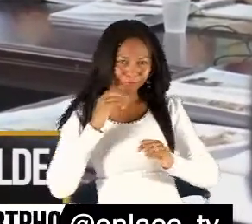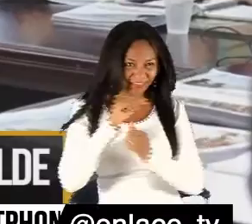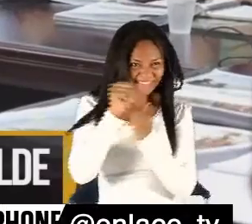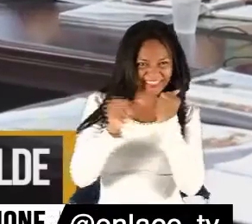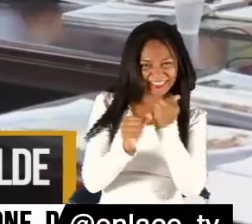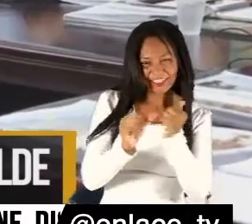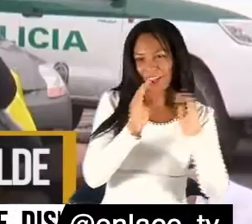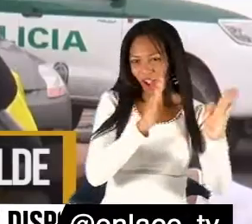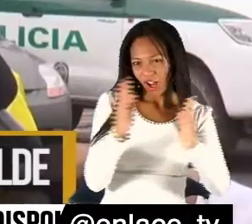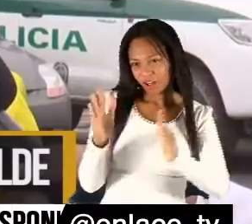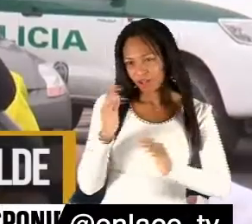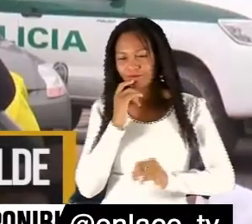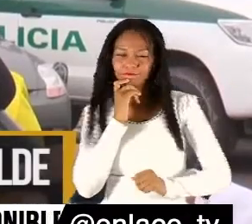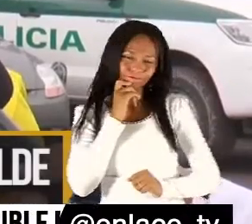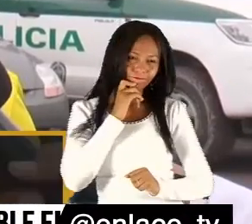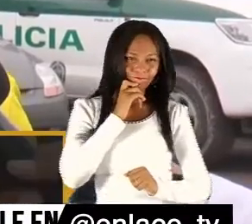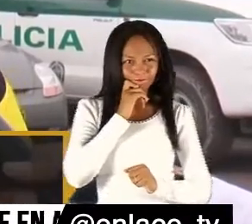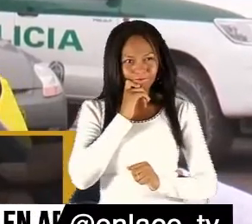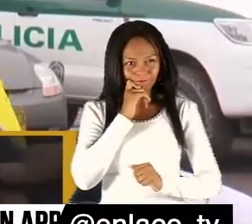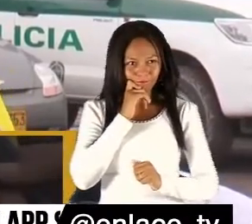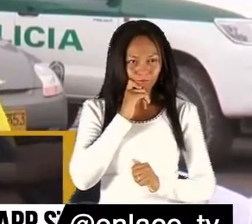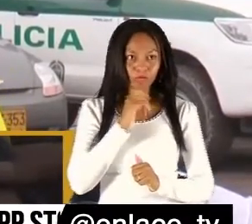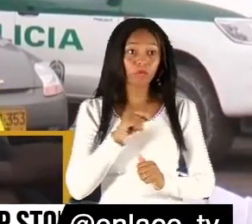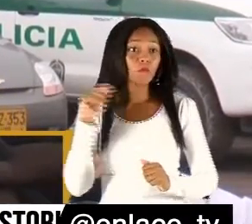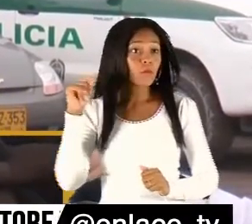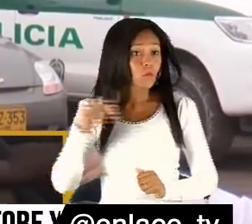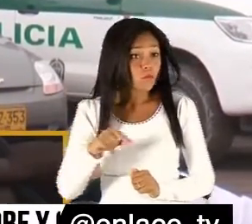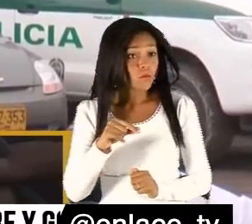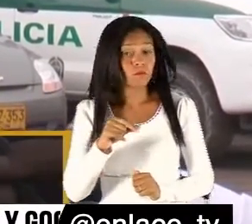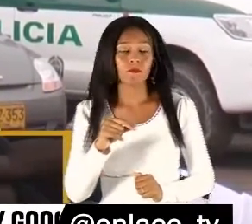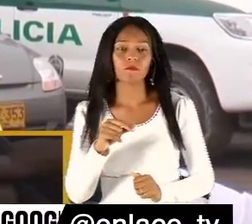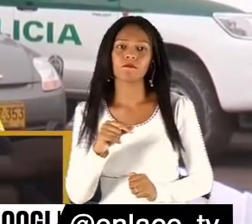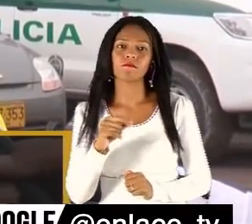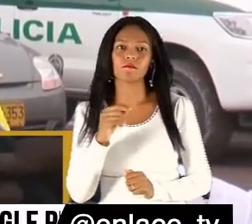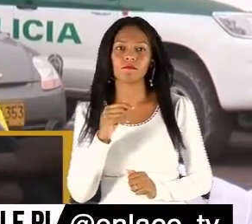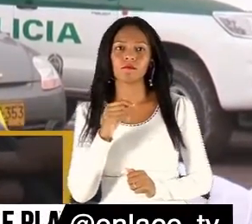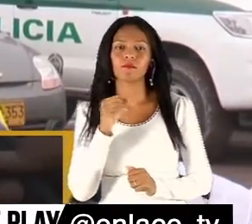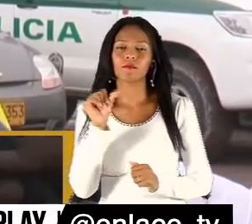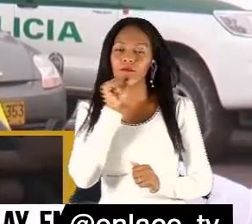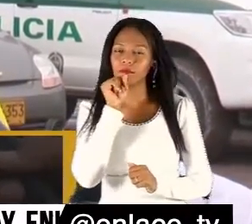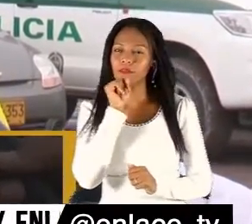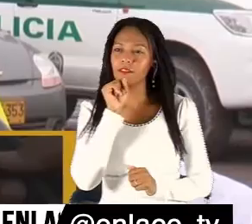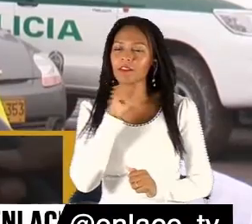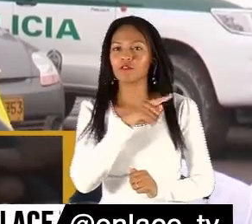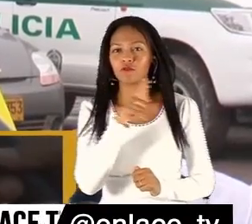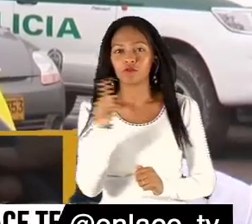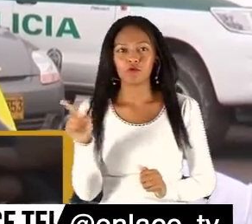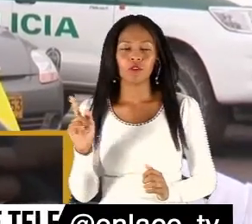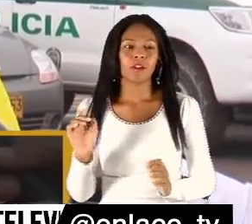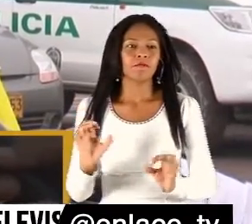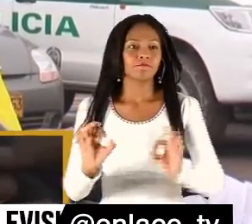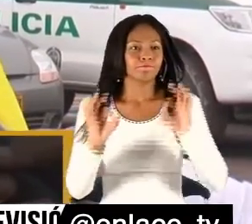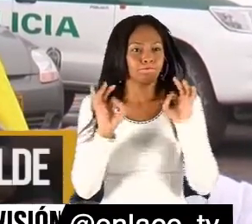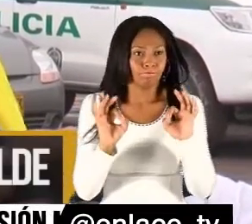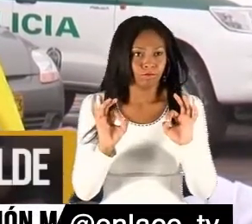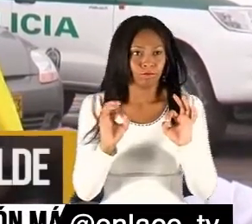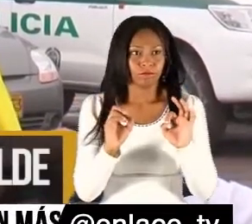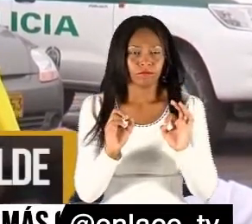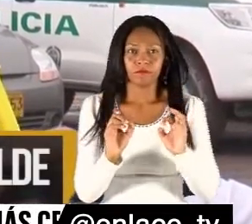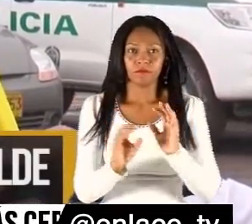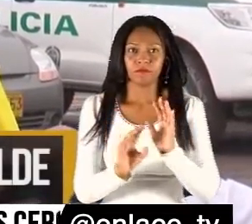esa estructuración. El municipio hoy, la planta que tiene no es apta para